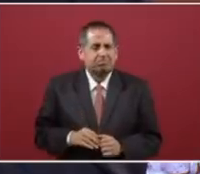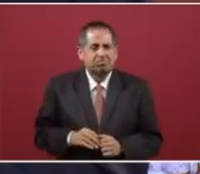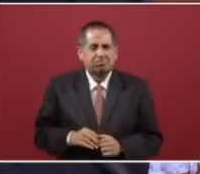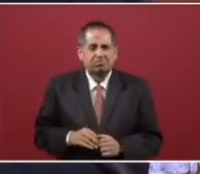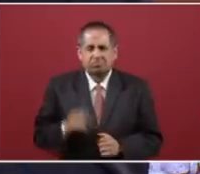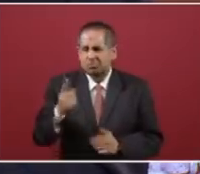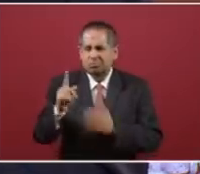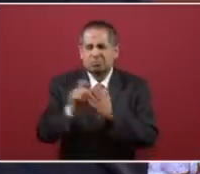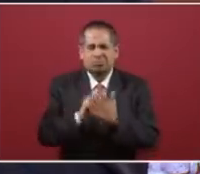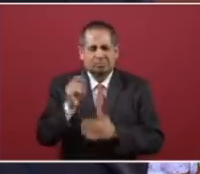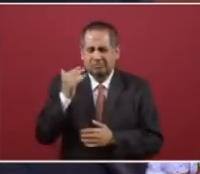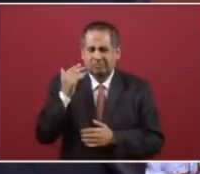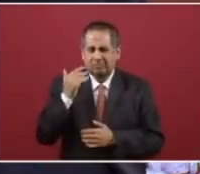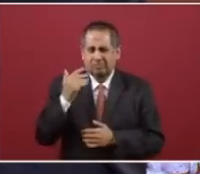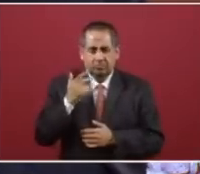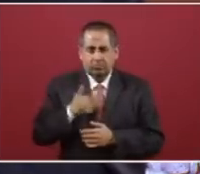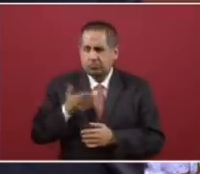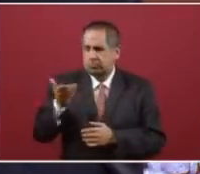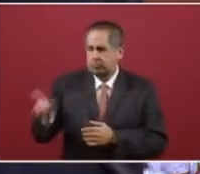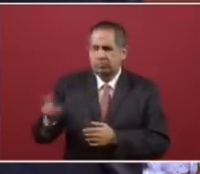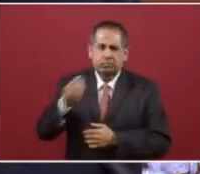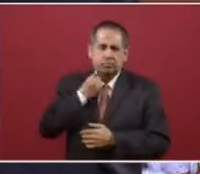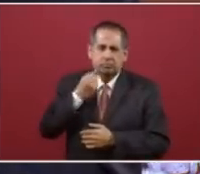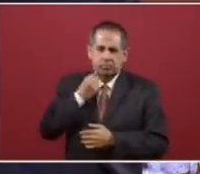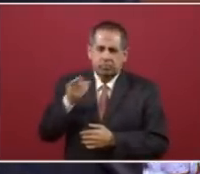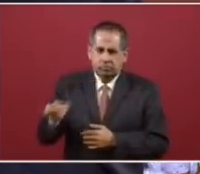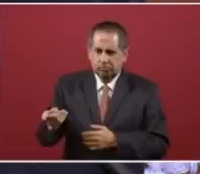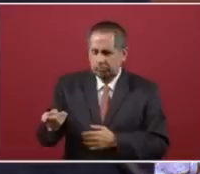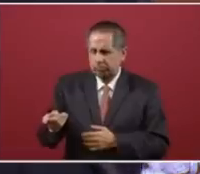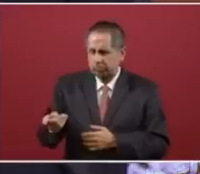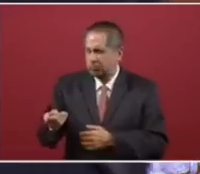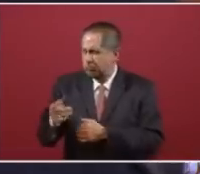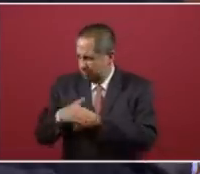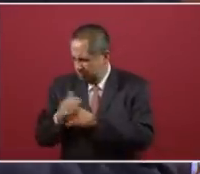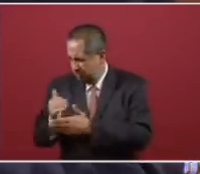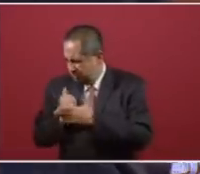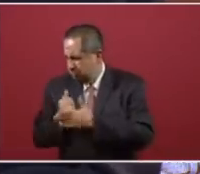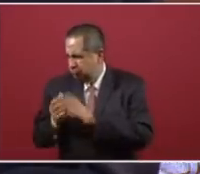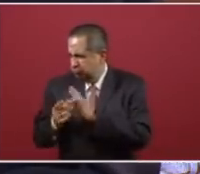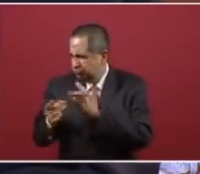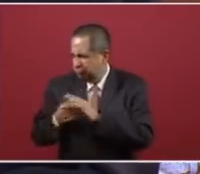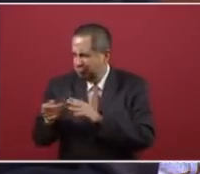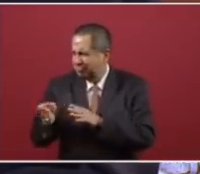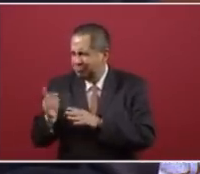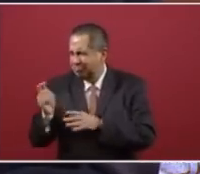un mes le pedí a un abogado oye ayúdame